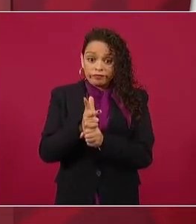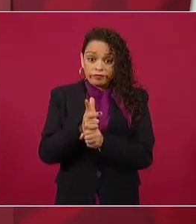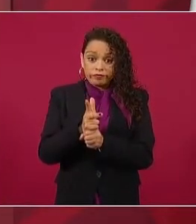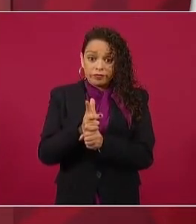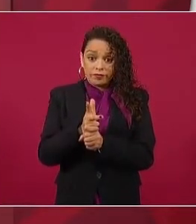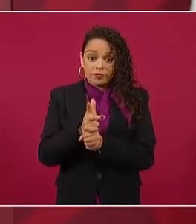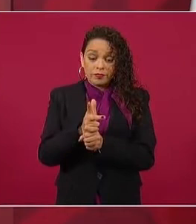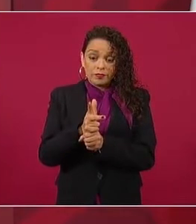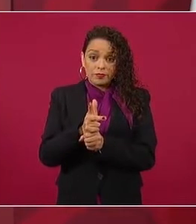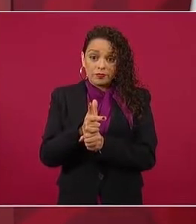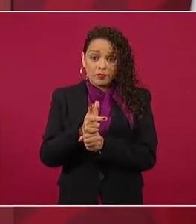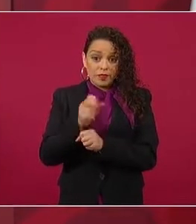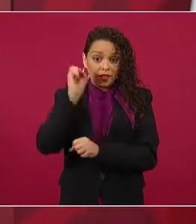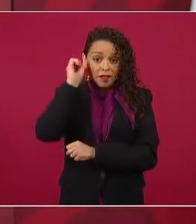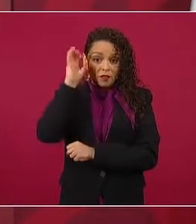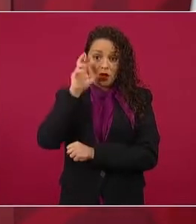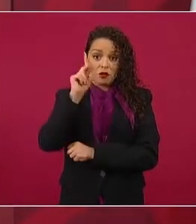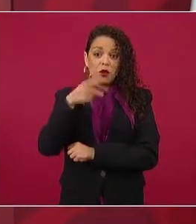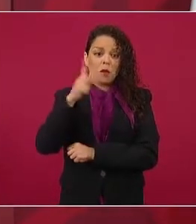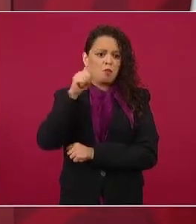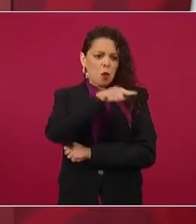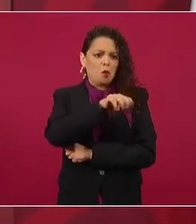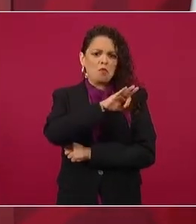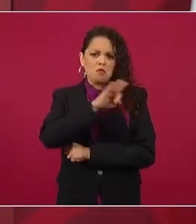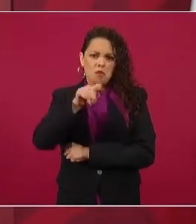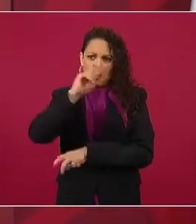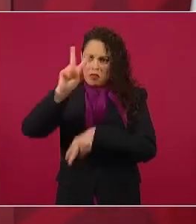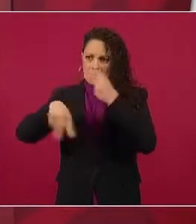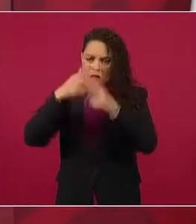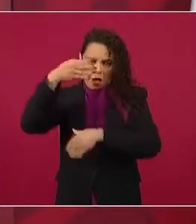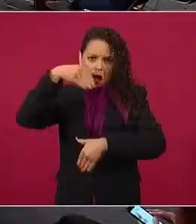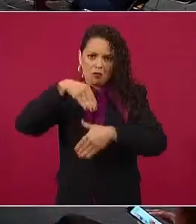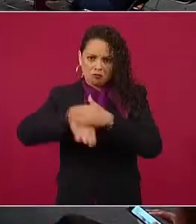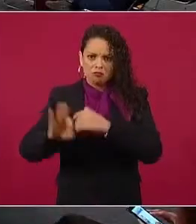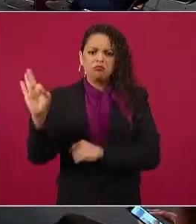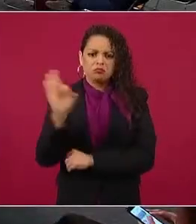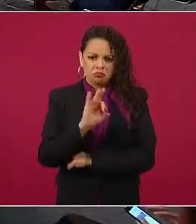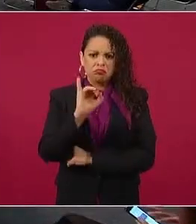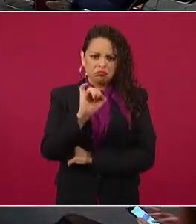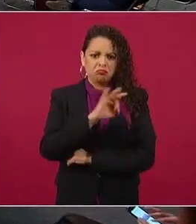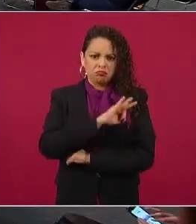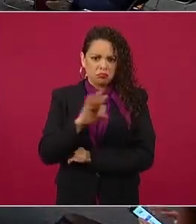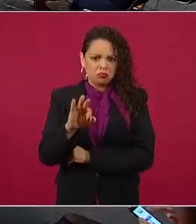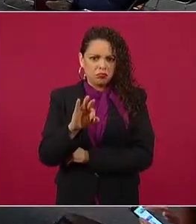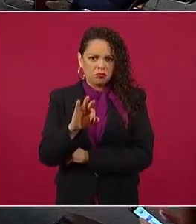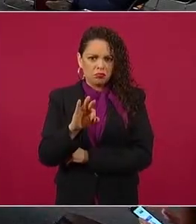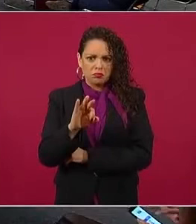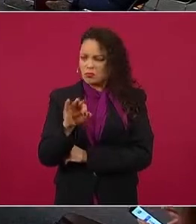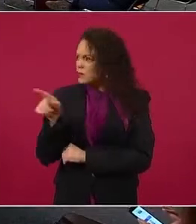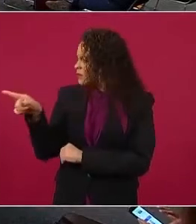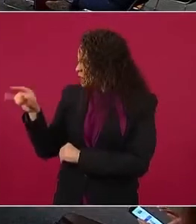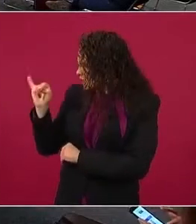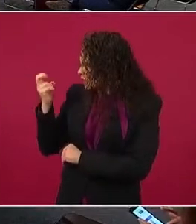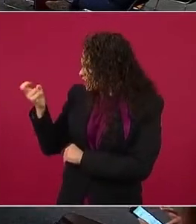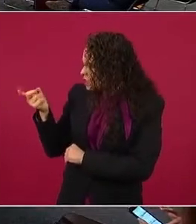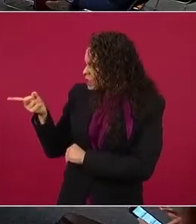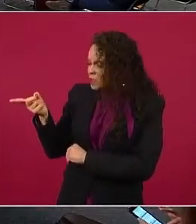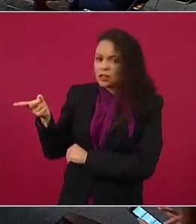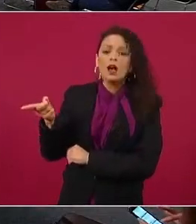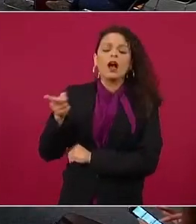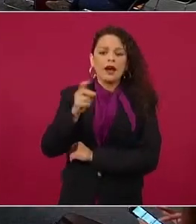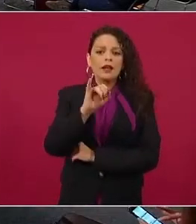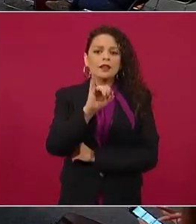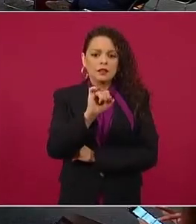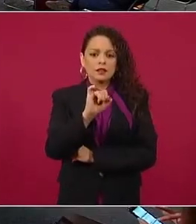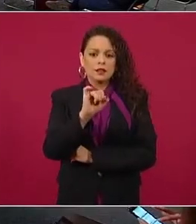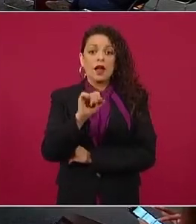los eventos, pero ustedes sí pueden estar. Creo que así va a ser. Sí va a haber